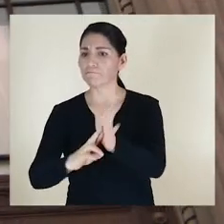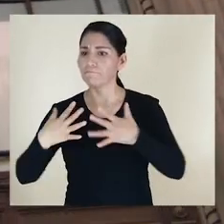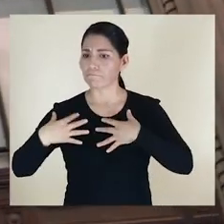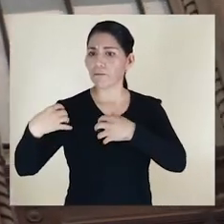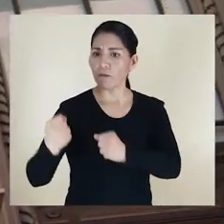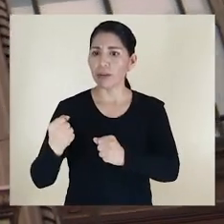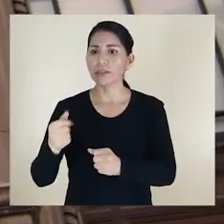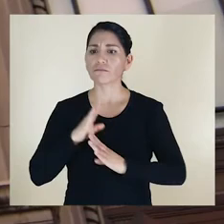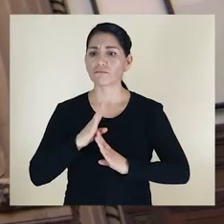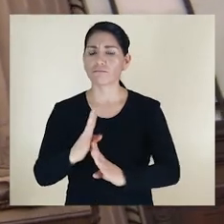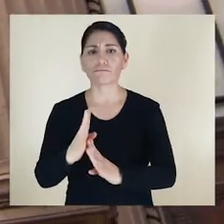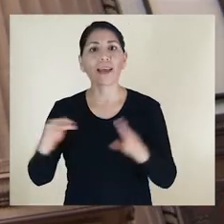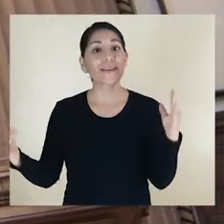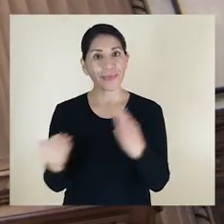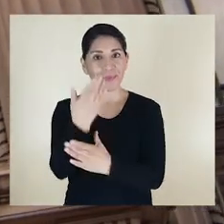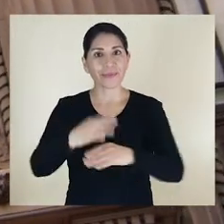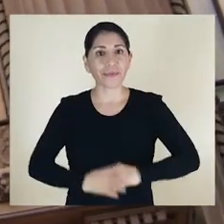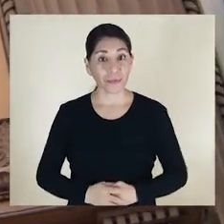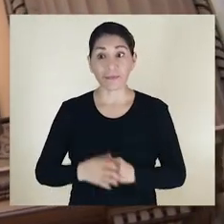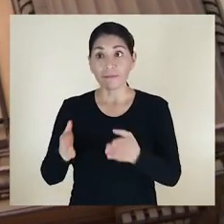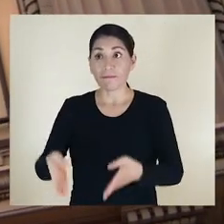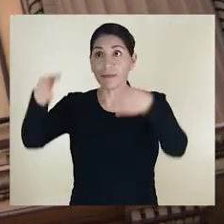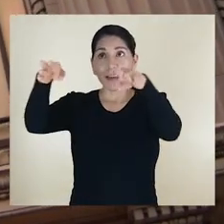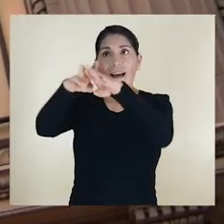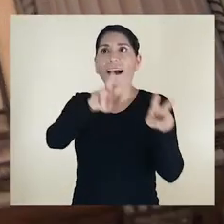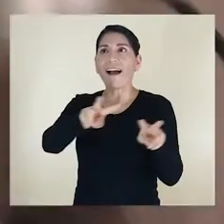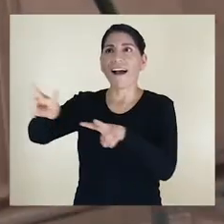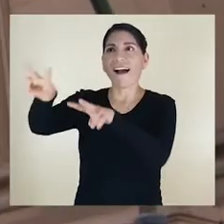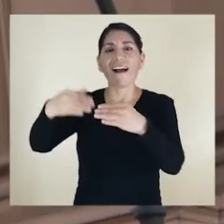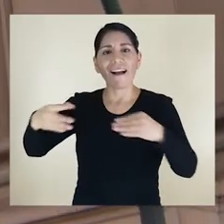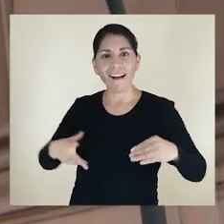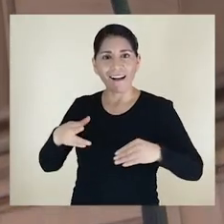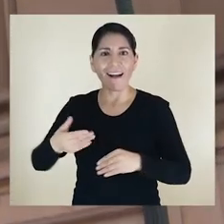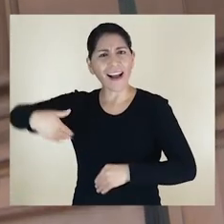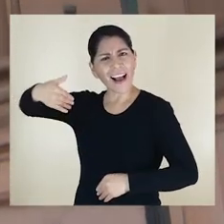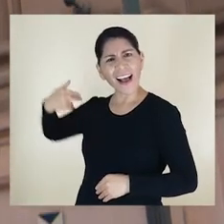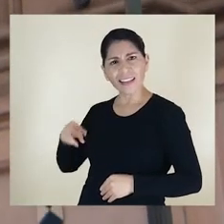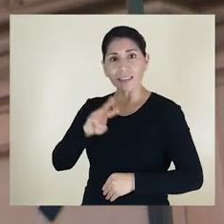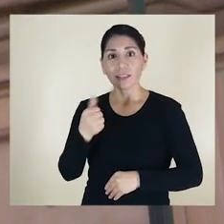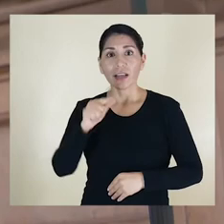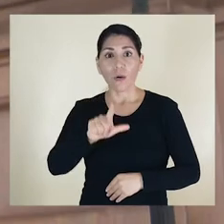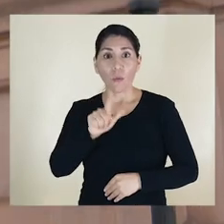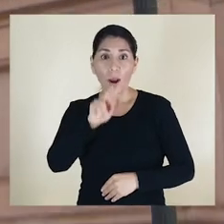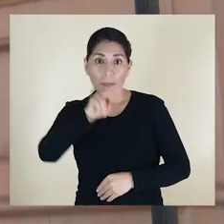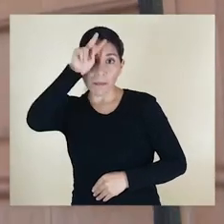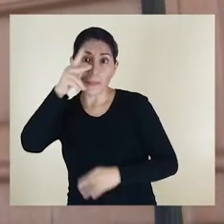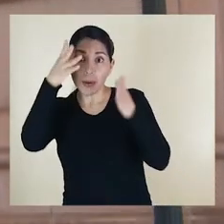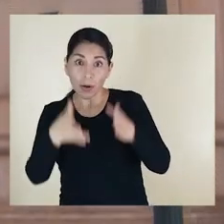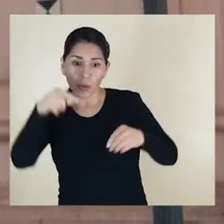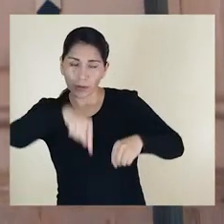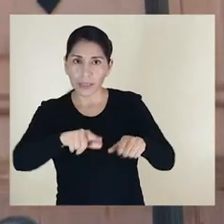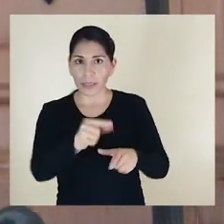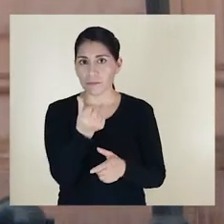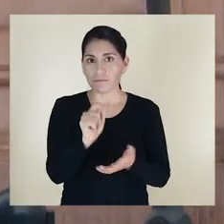solidez y firmeza, a la vez de imponencia y modernidad. Esto expresó este edificio en su inauguración en lo que fue el pequeño Wall Street peruano,